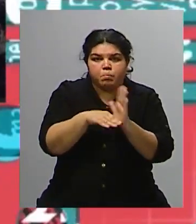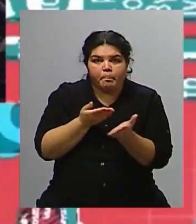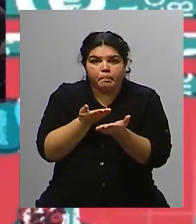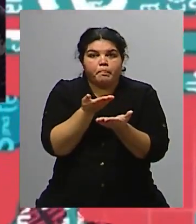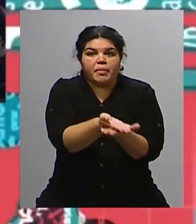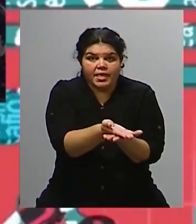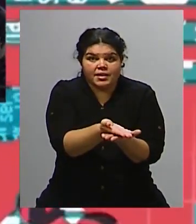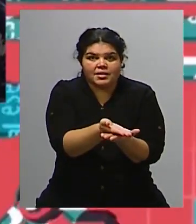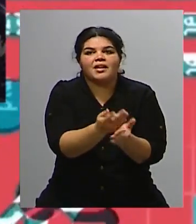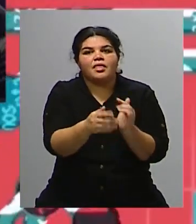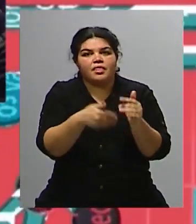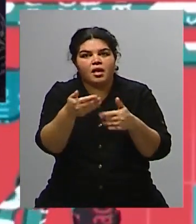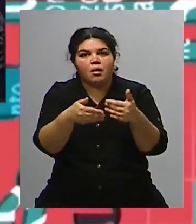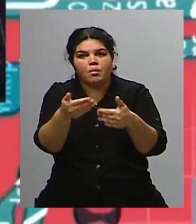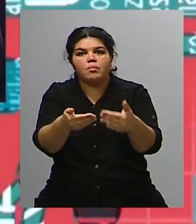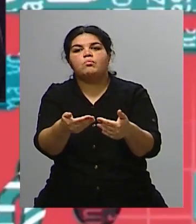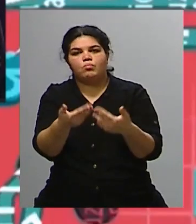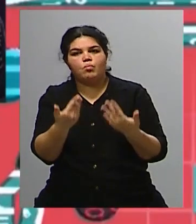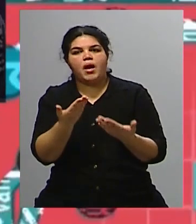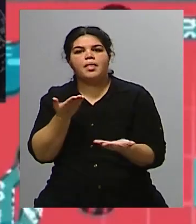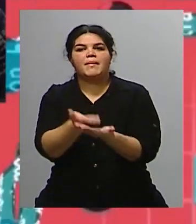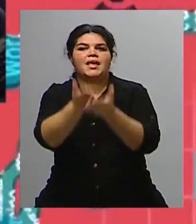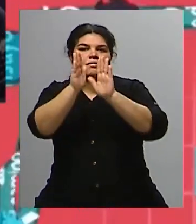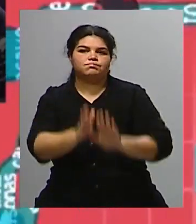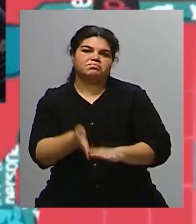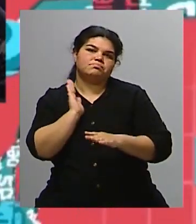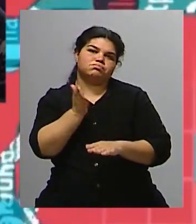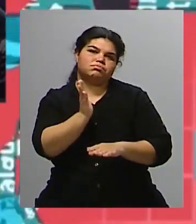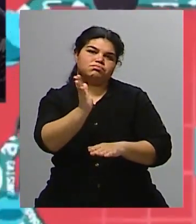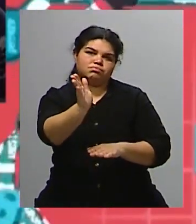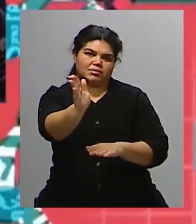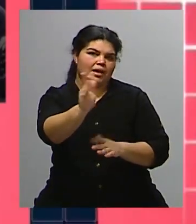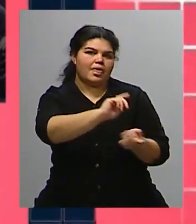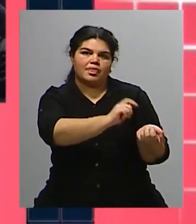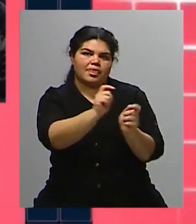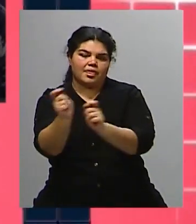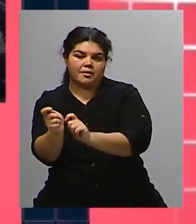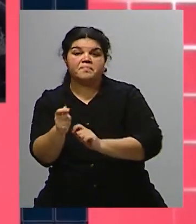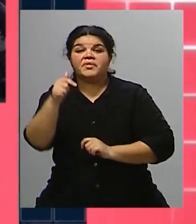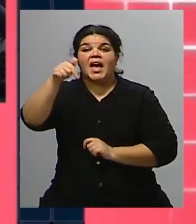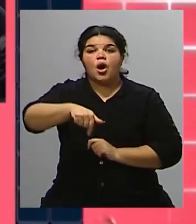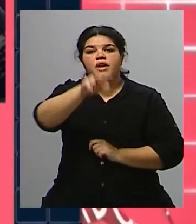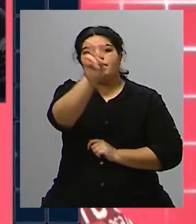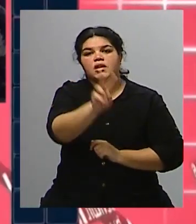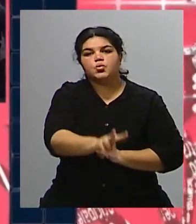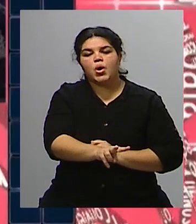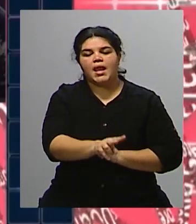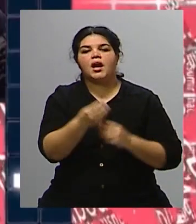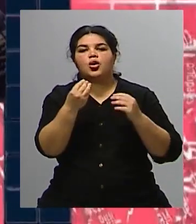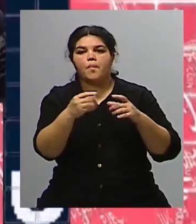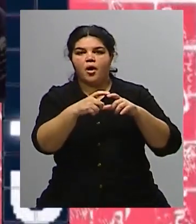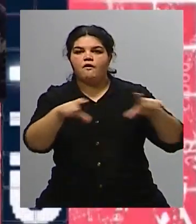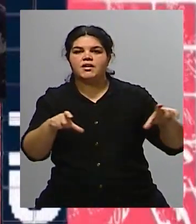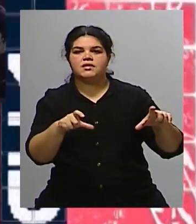residencia permanente en la República Argentina. Hoy por hoy los venezolanos en general ingresan con un visado humanitario y no con